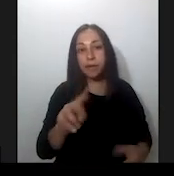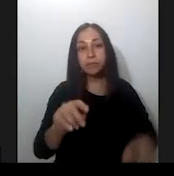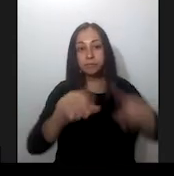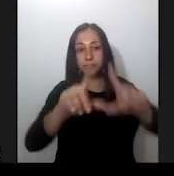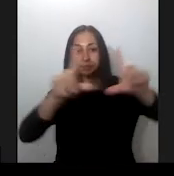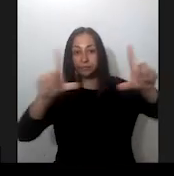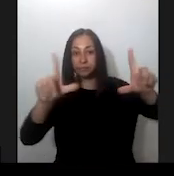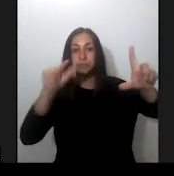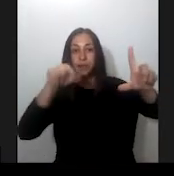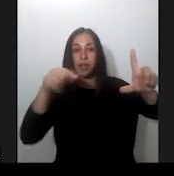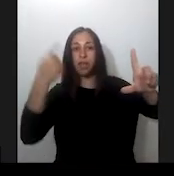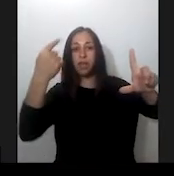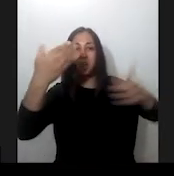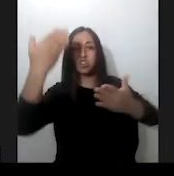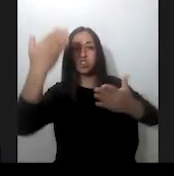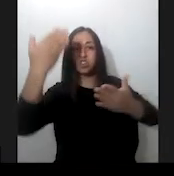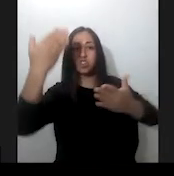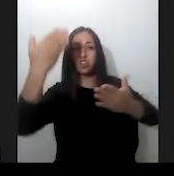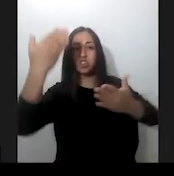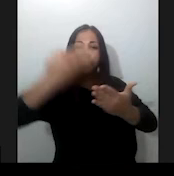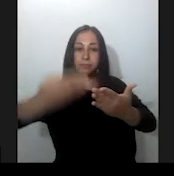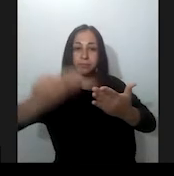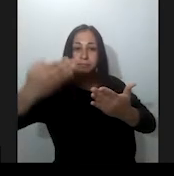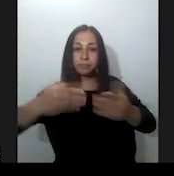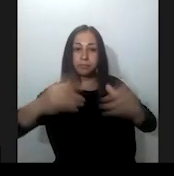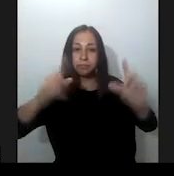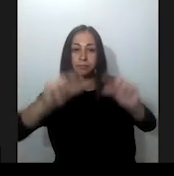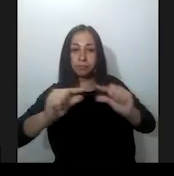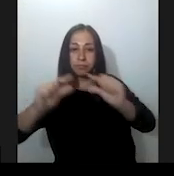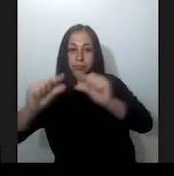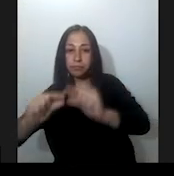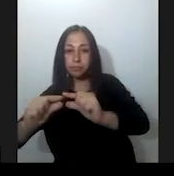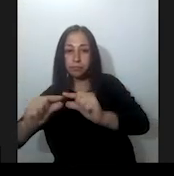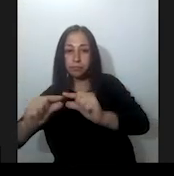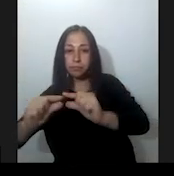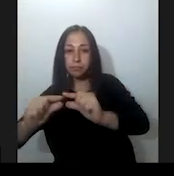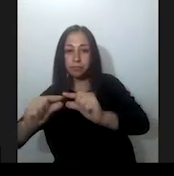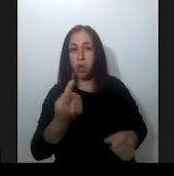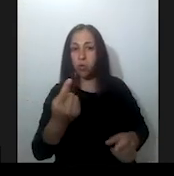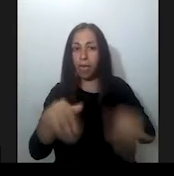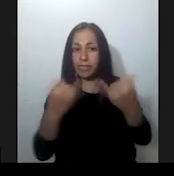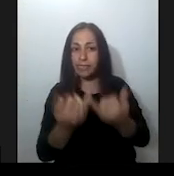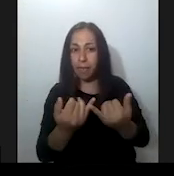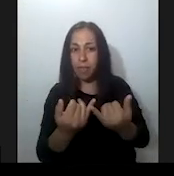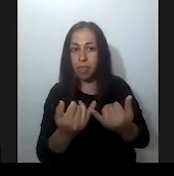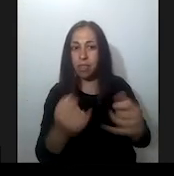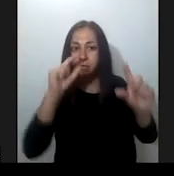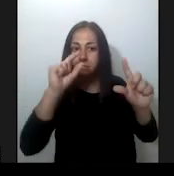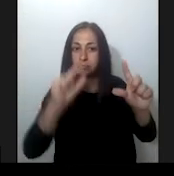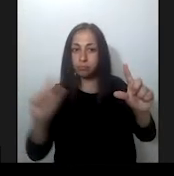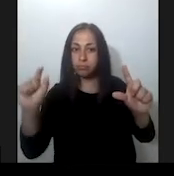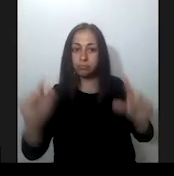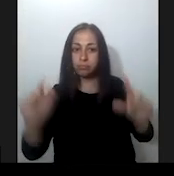Como pueden observar, tenemos varias solapas, son preguntas de exámenes. Bien.